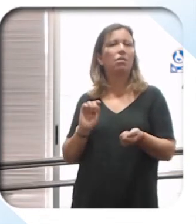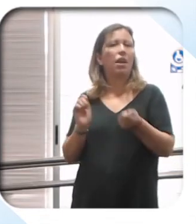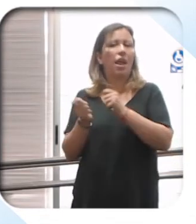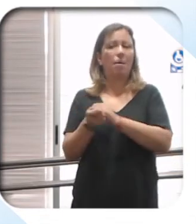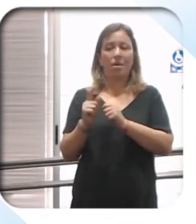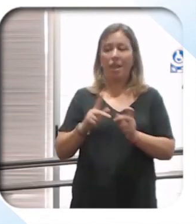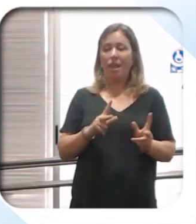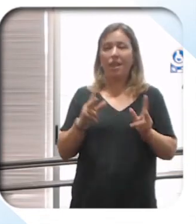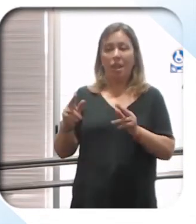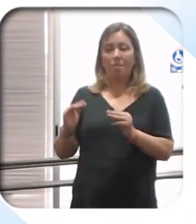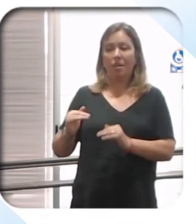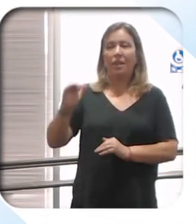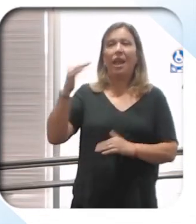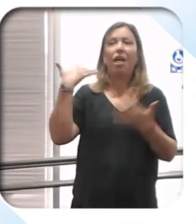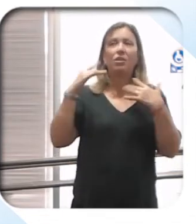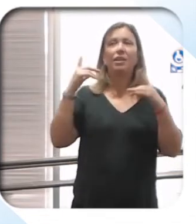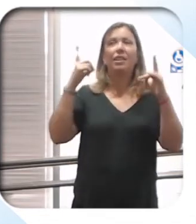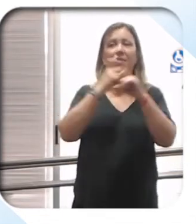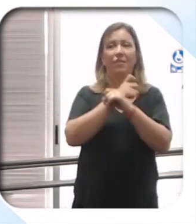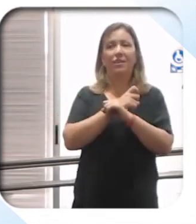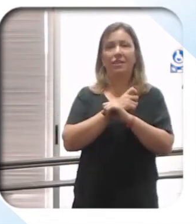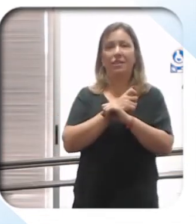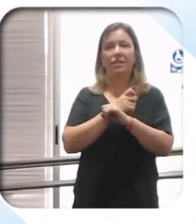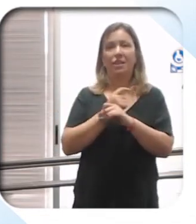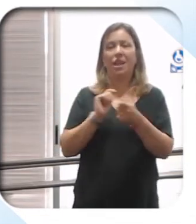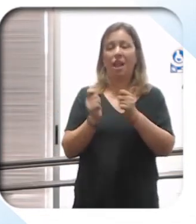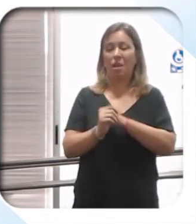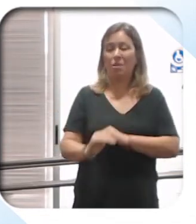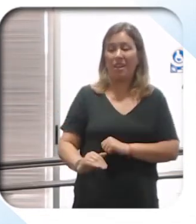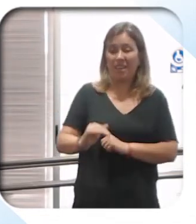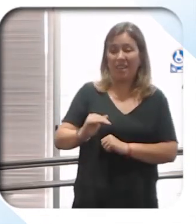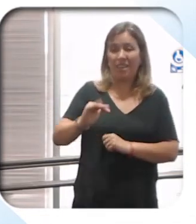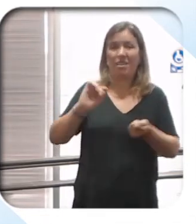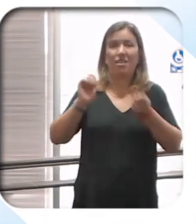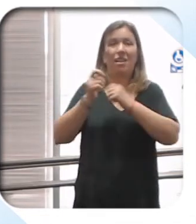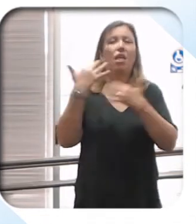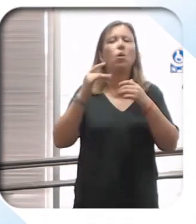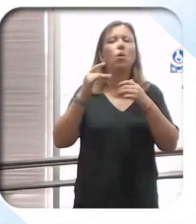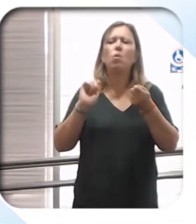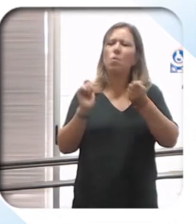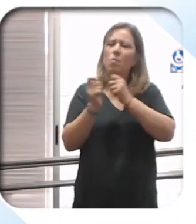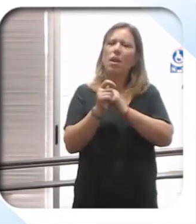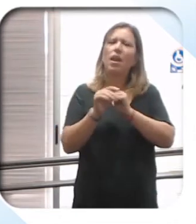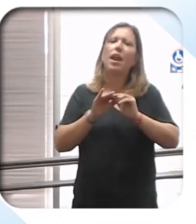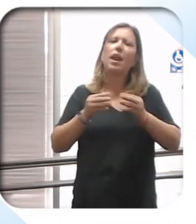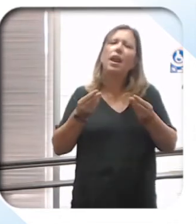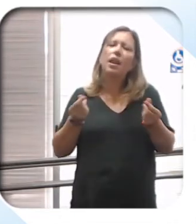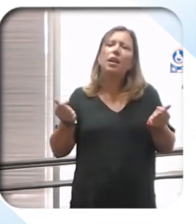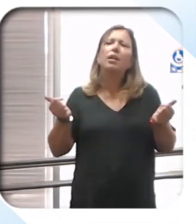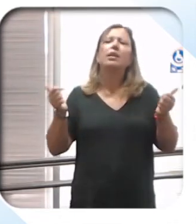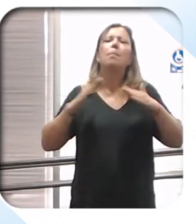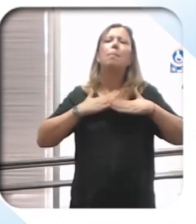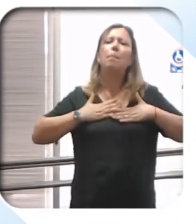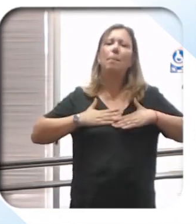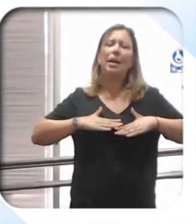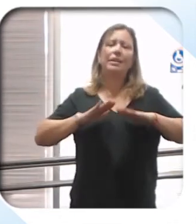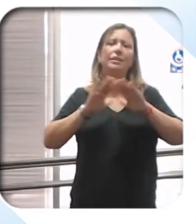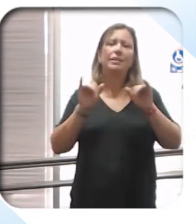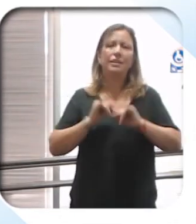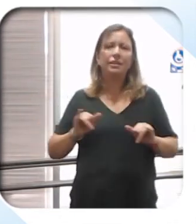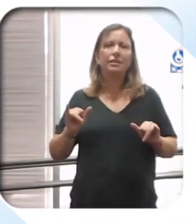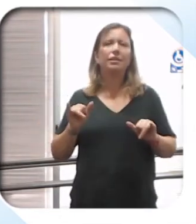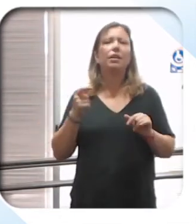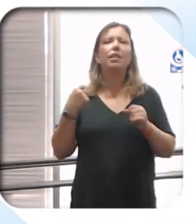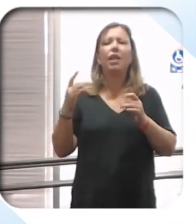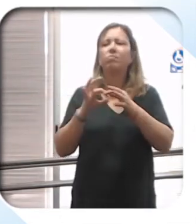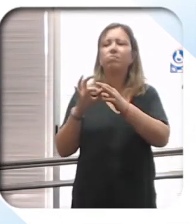y pasar esa etapa que es difícil para todos, de esa transición de una manera armónica que apunte a las posibilidades, que apunte a un